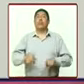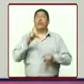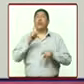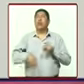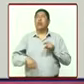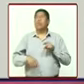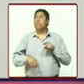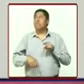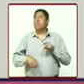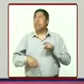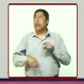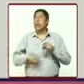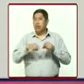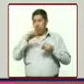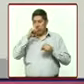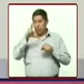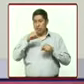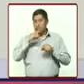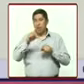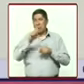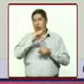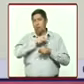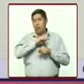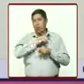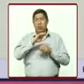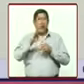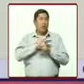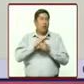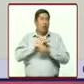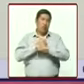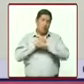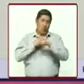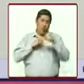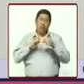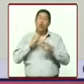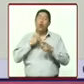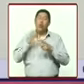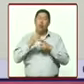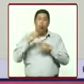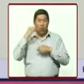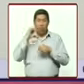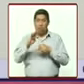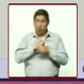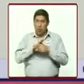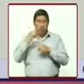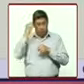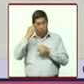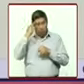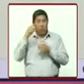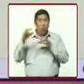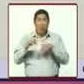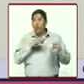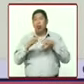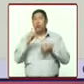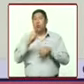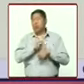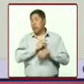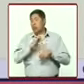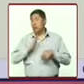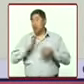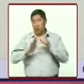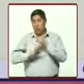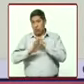puede interferir la policía, el Ministerio Público o el Ministerio de Gobierno en las decisiones que tome un tribunal de